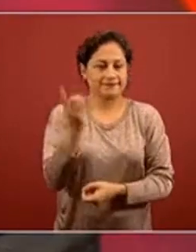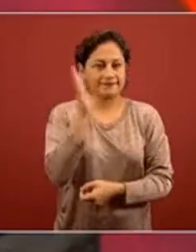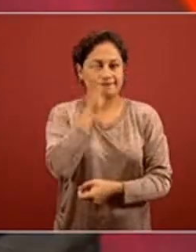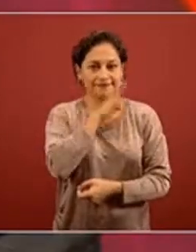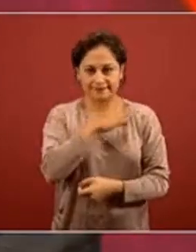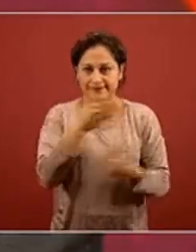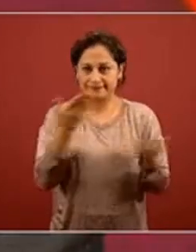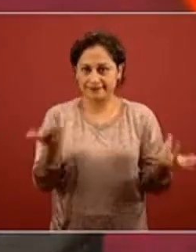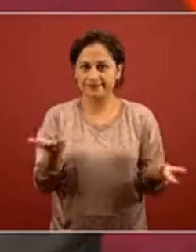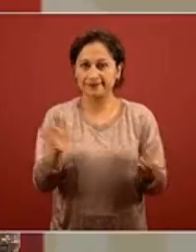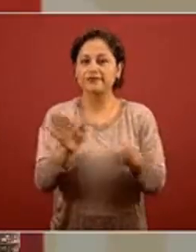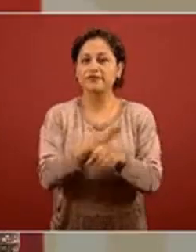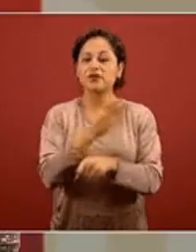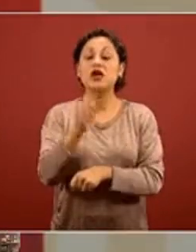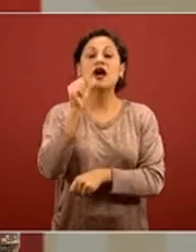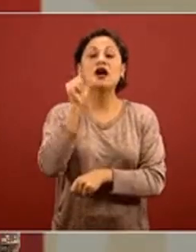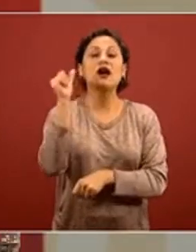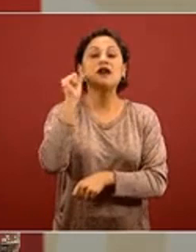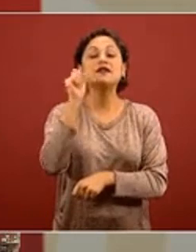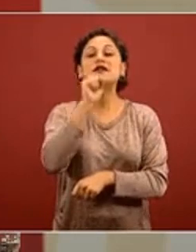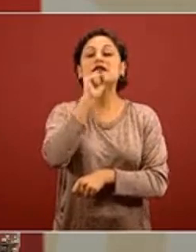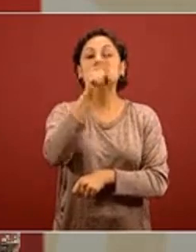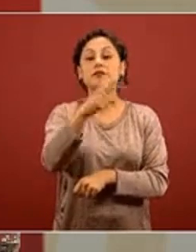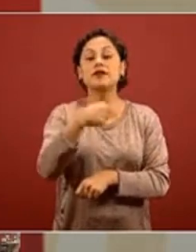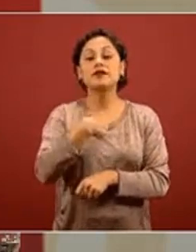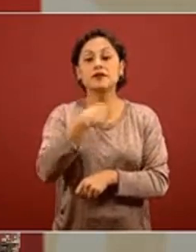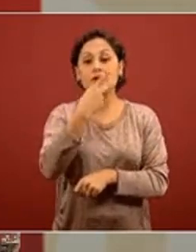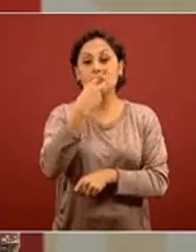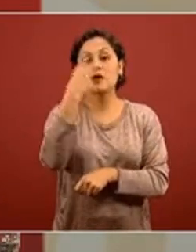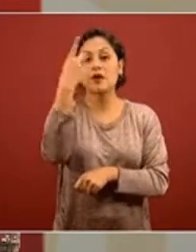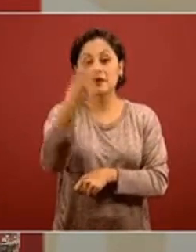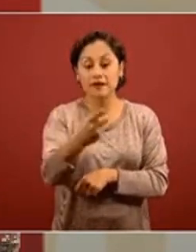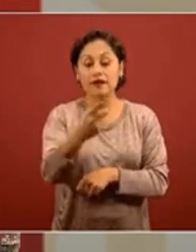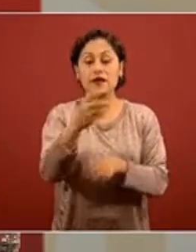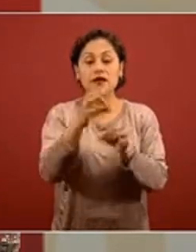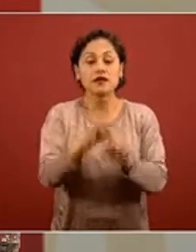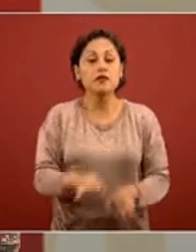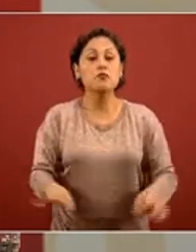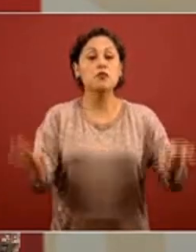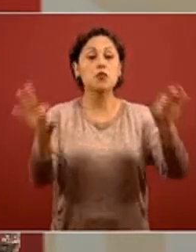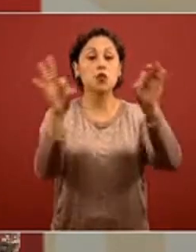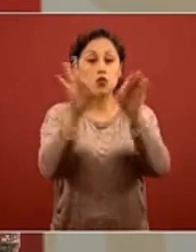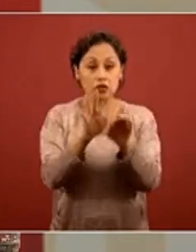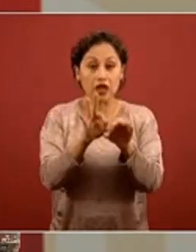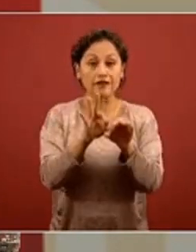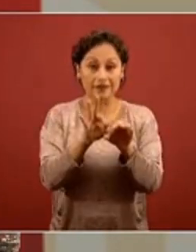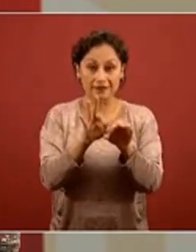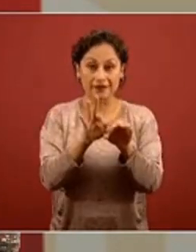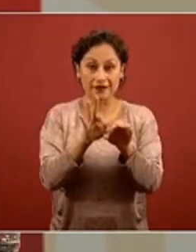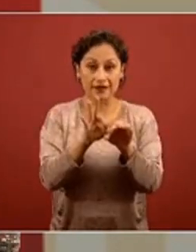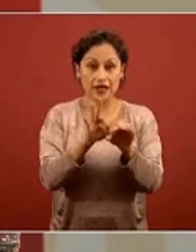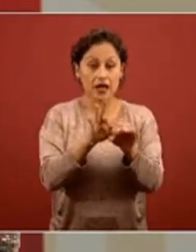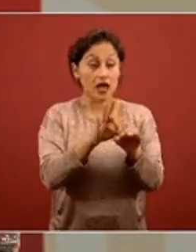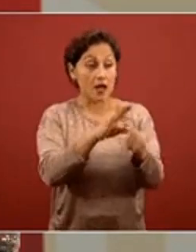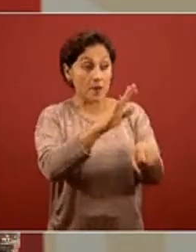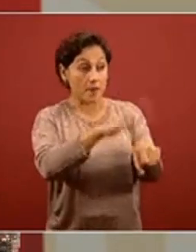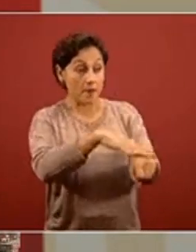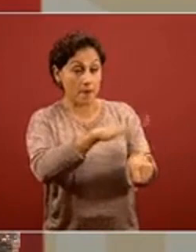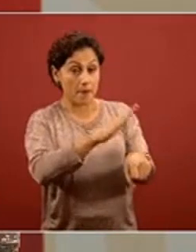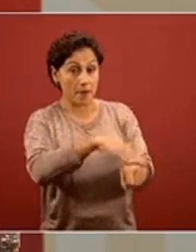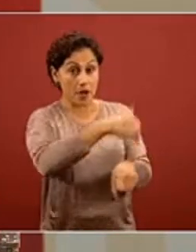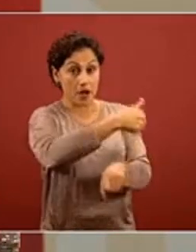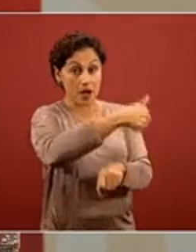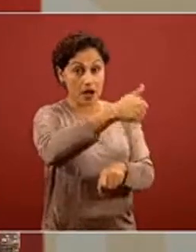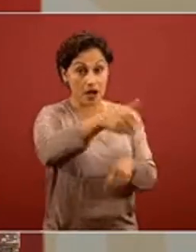de las intervenciones se centre en las personas, en la ciudadanía, por las razones explicadas ayer, que las